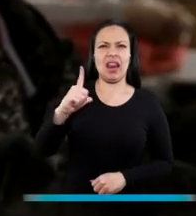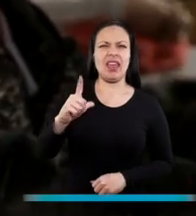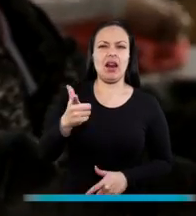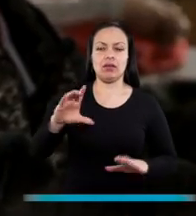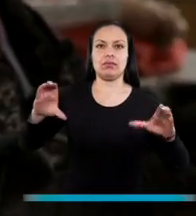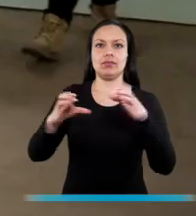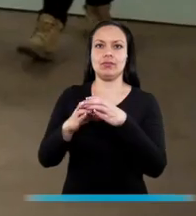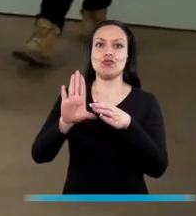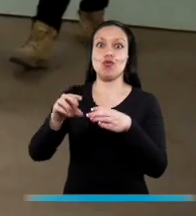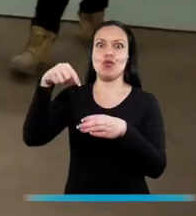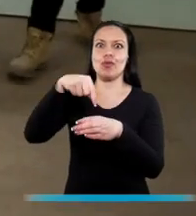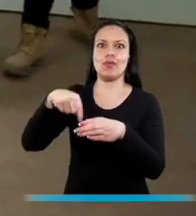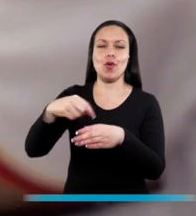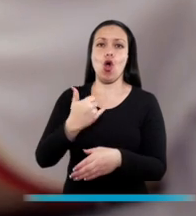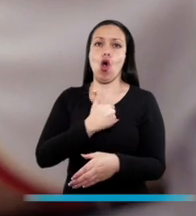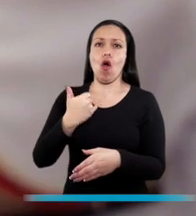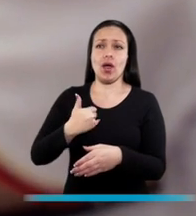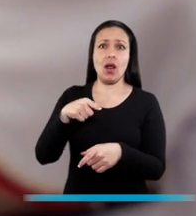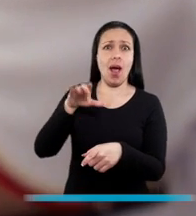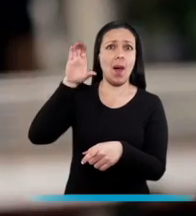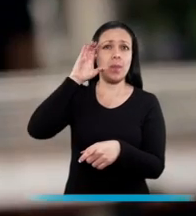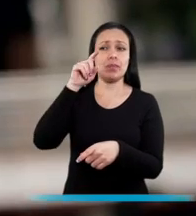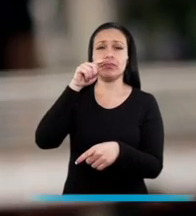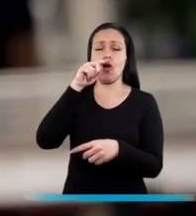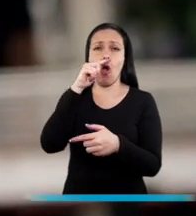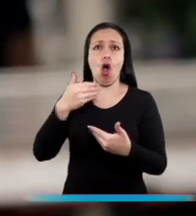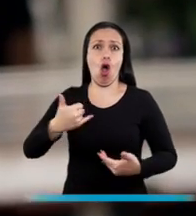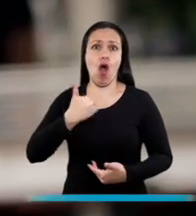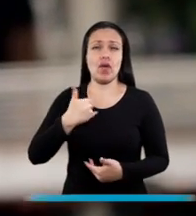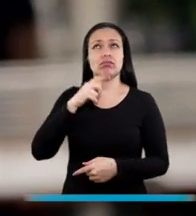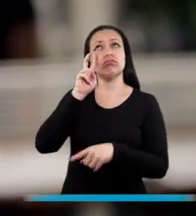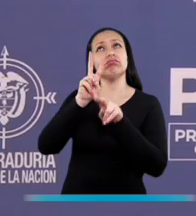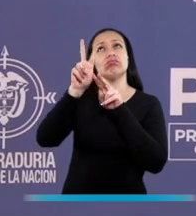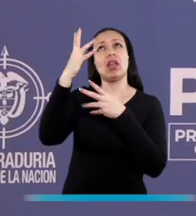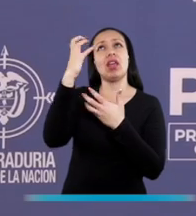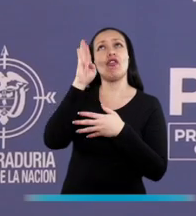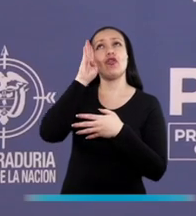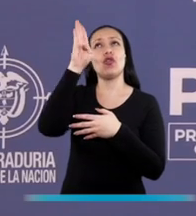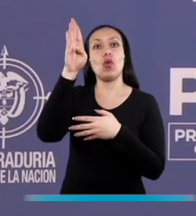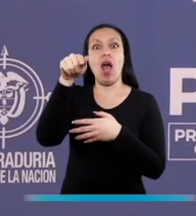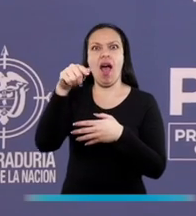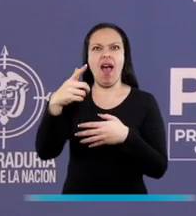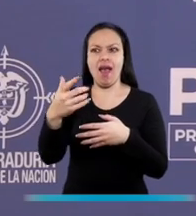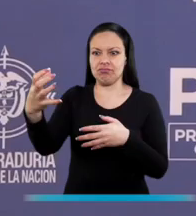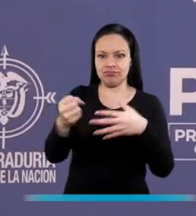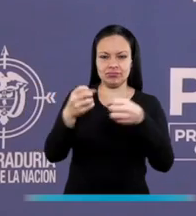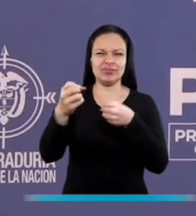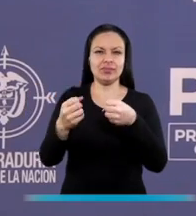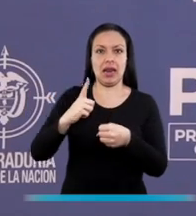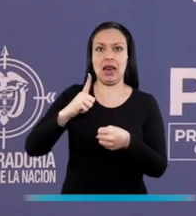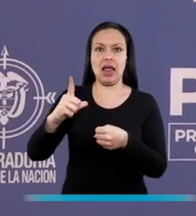El liderazgo de estos jóvenes que están hoy mirando con gran incertidumbre el futuro. Y ahí se consolidarán unos